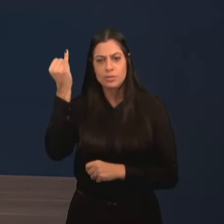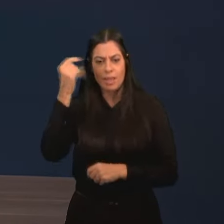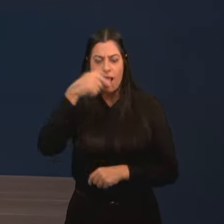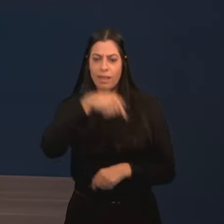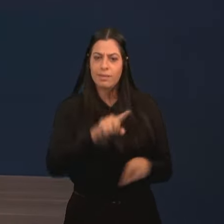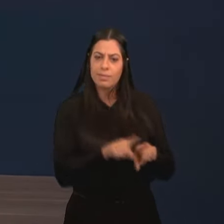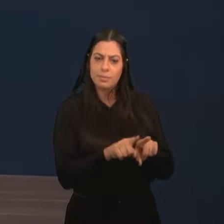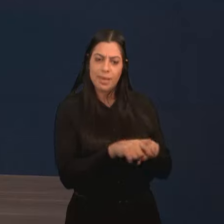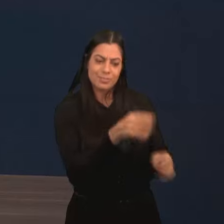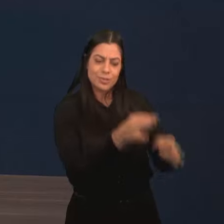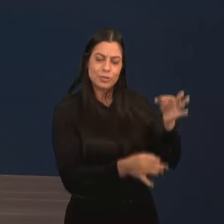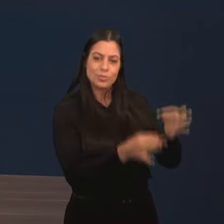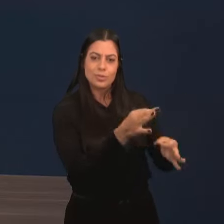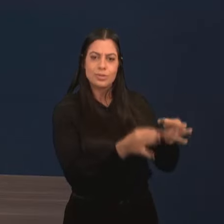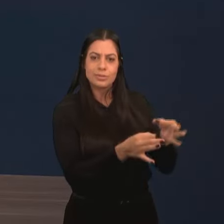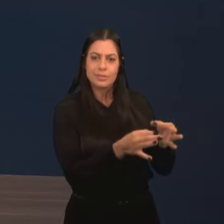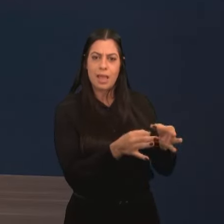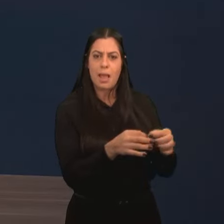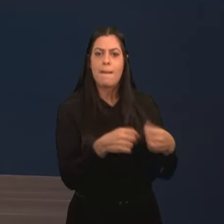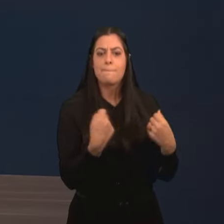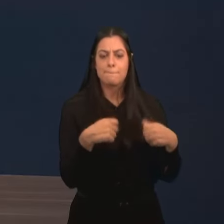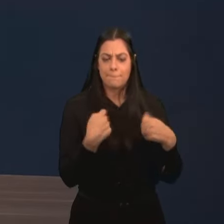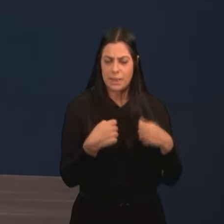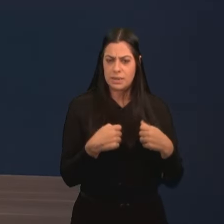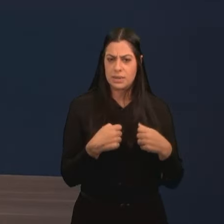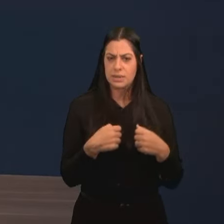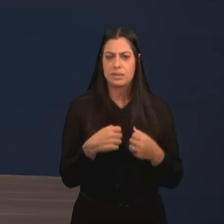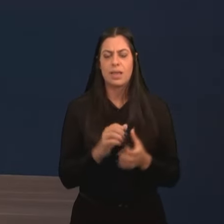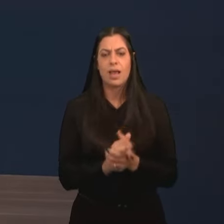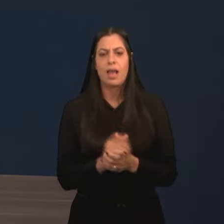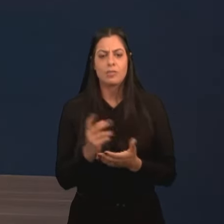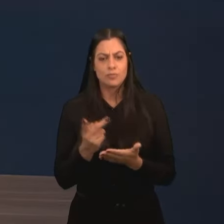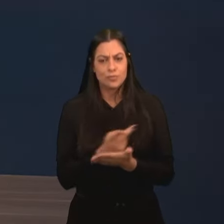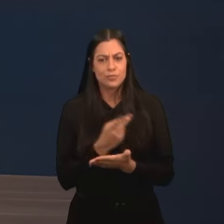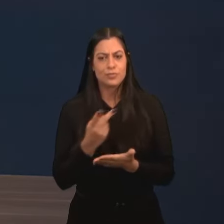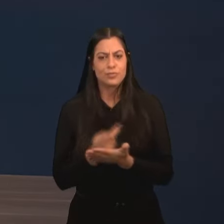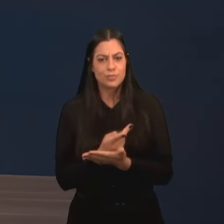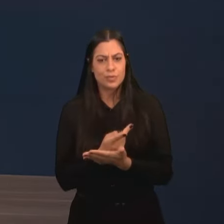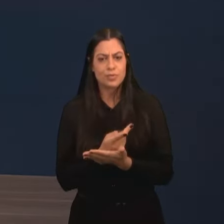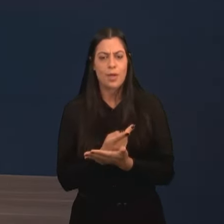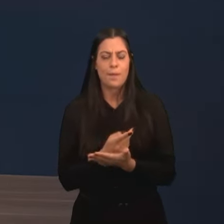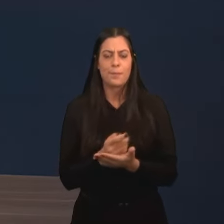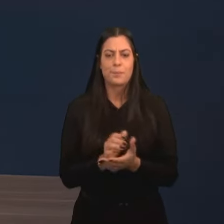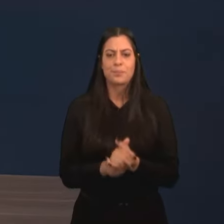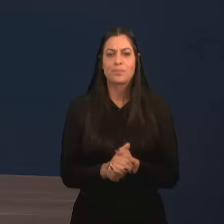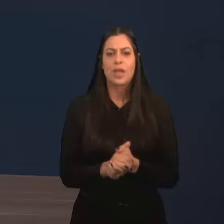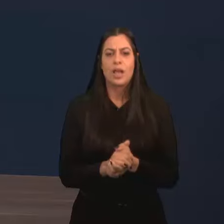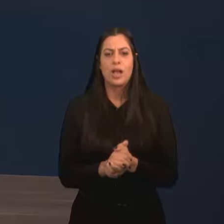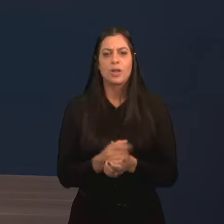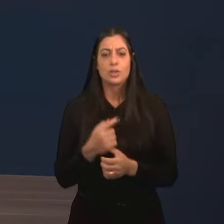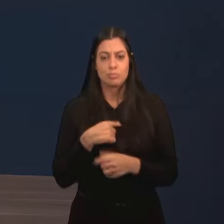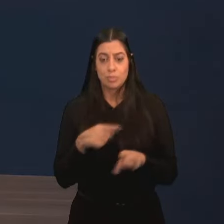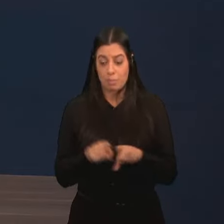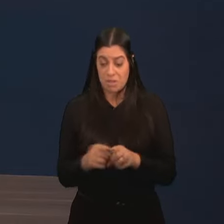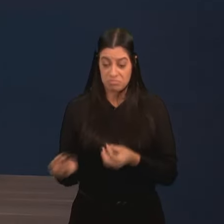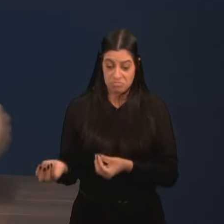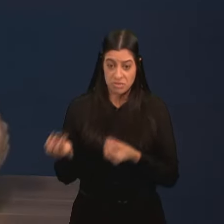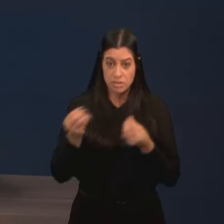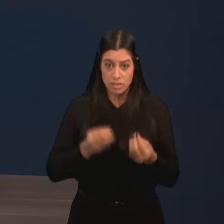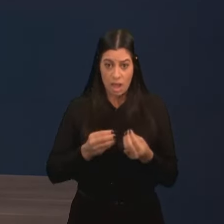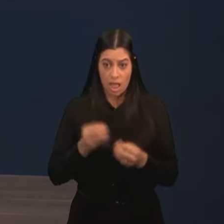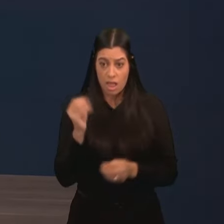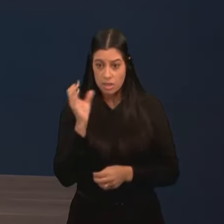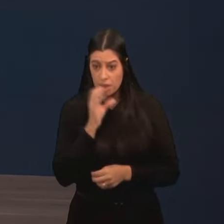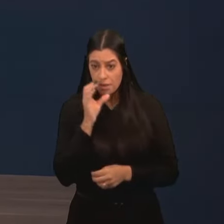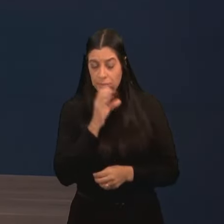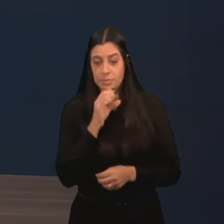en el sistema de justicia, yo veo que merece esas correcciones, esas inflexiones que yo aquí traigo de